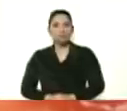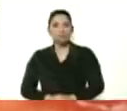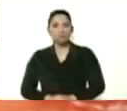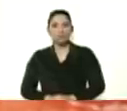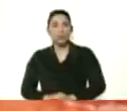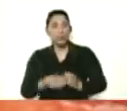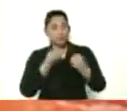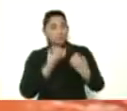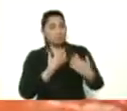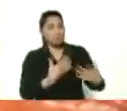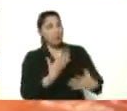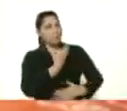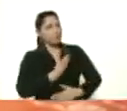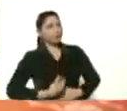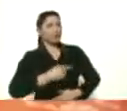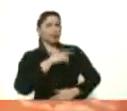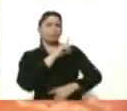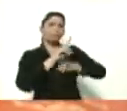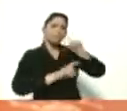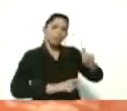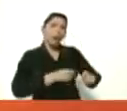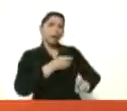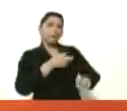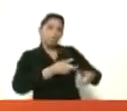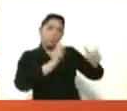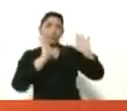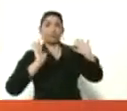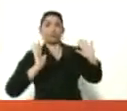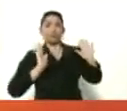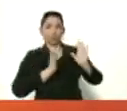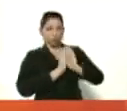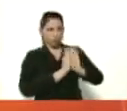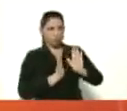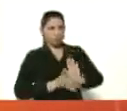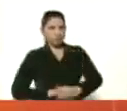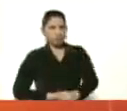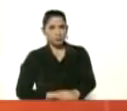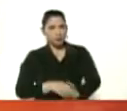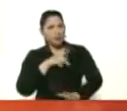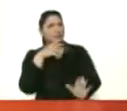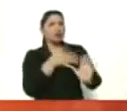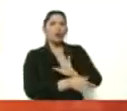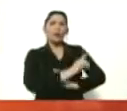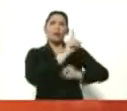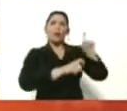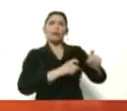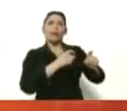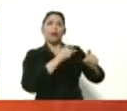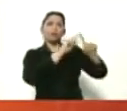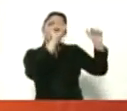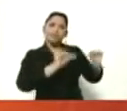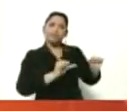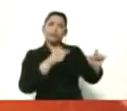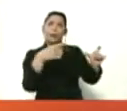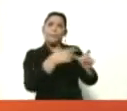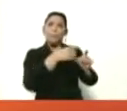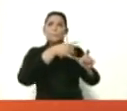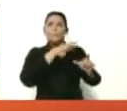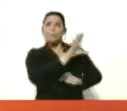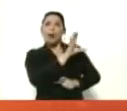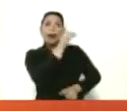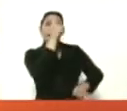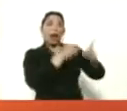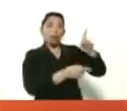Bueno, presidente, yo le tengo algunas preguntas, si me lo permite. Hablamos de la encuesta Patria. Ya sabemos que